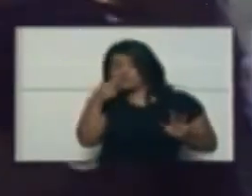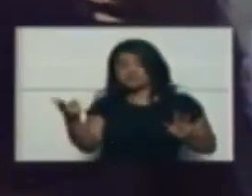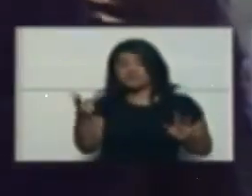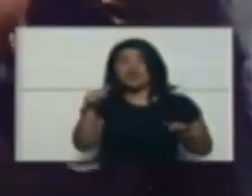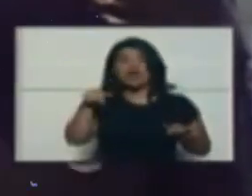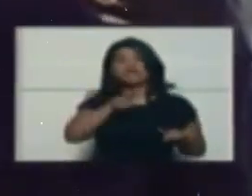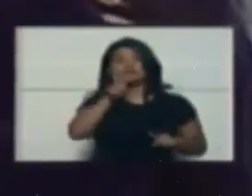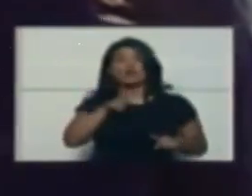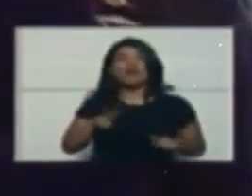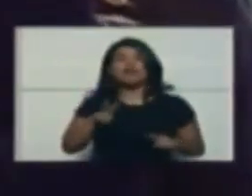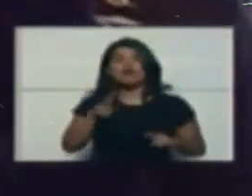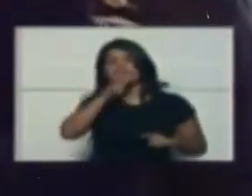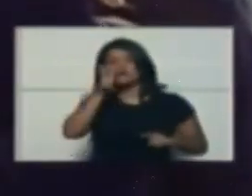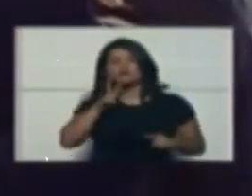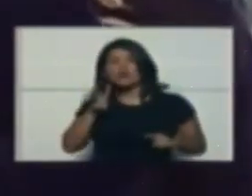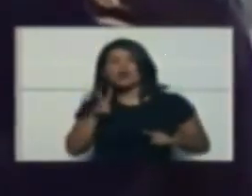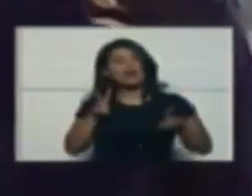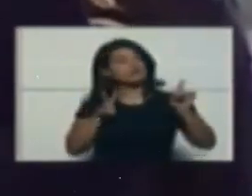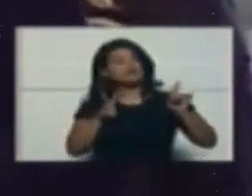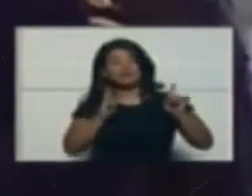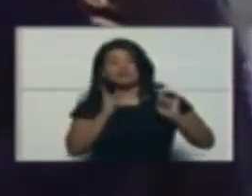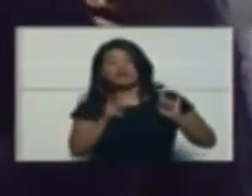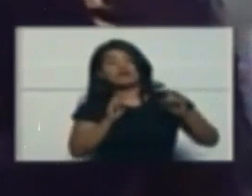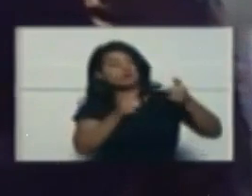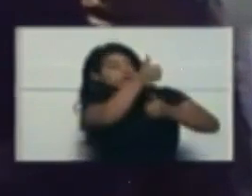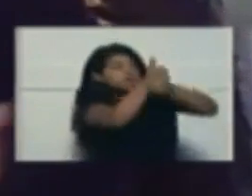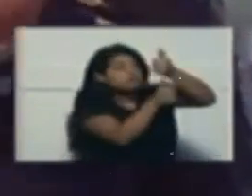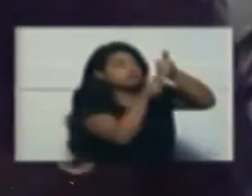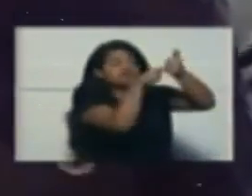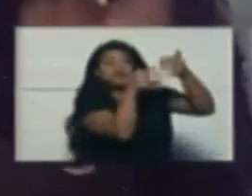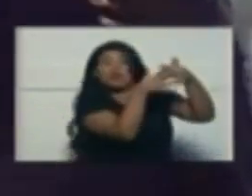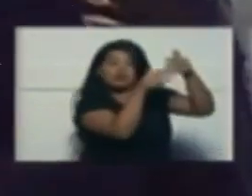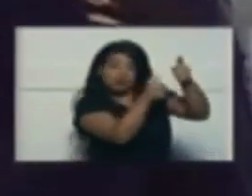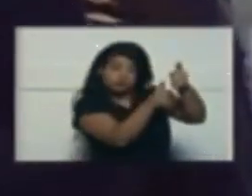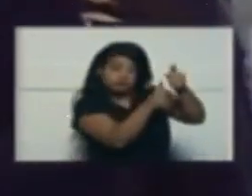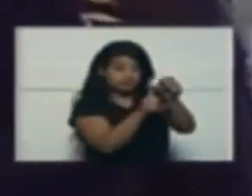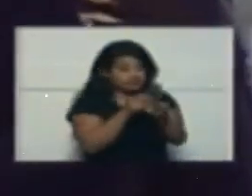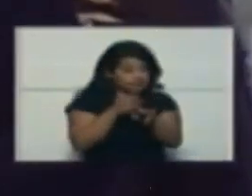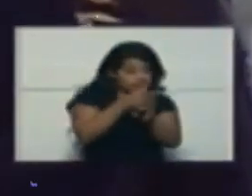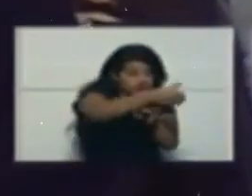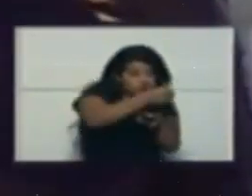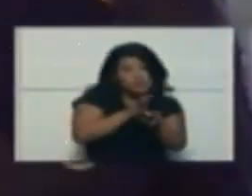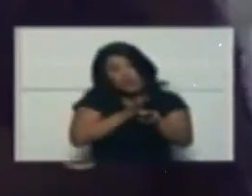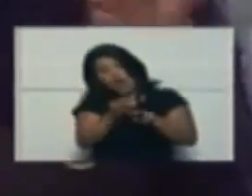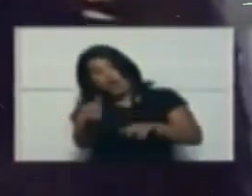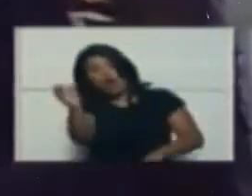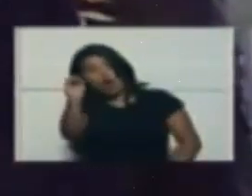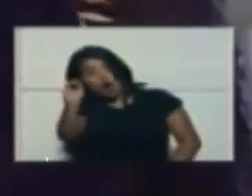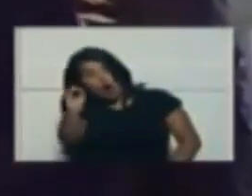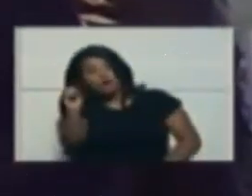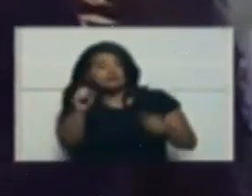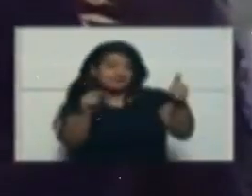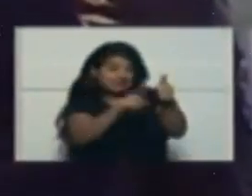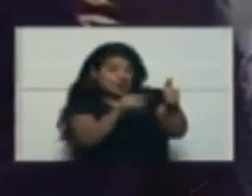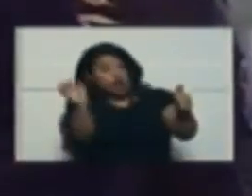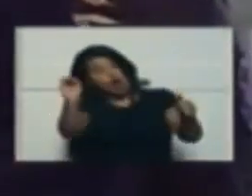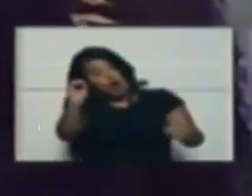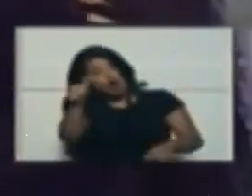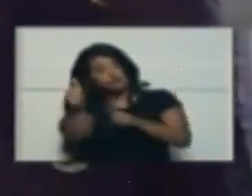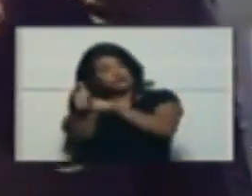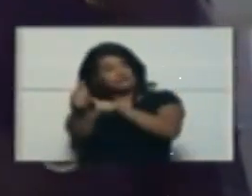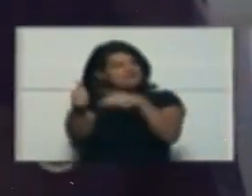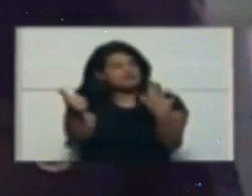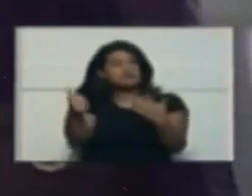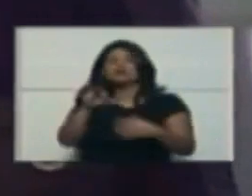convertir a Venezuela de nuevo en una colonia yanqui, y la opción revolucionaria, la opción socialista,